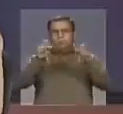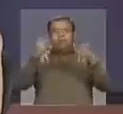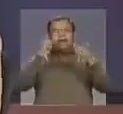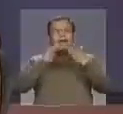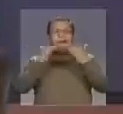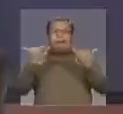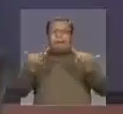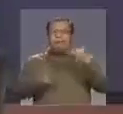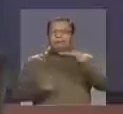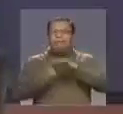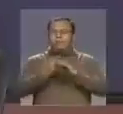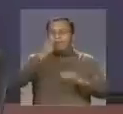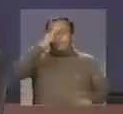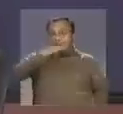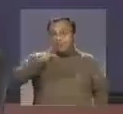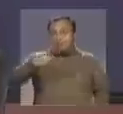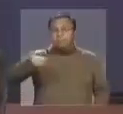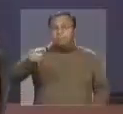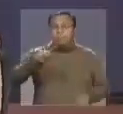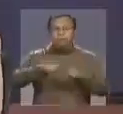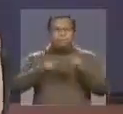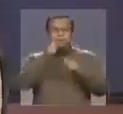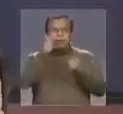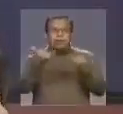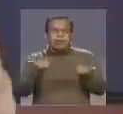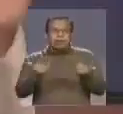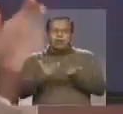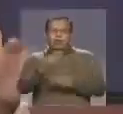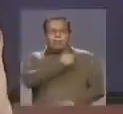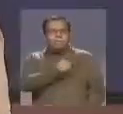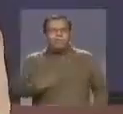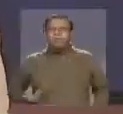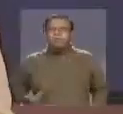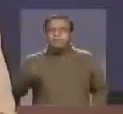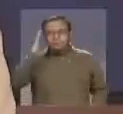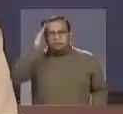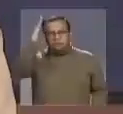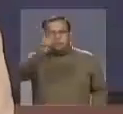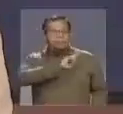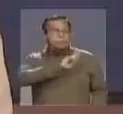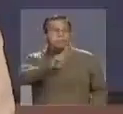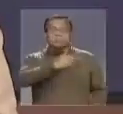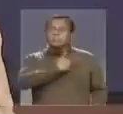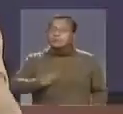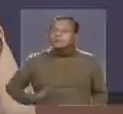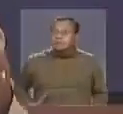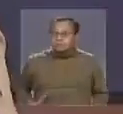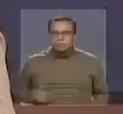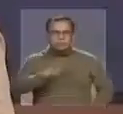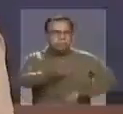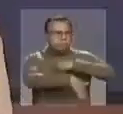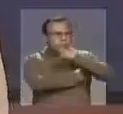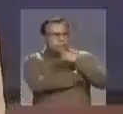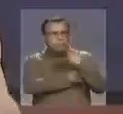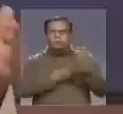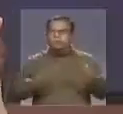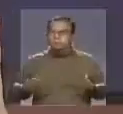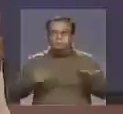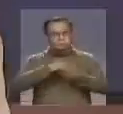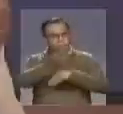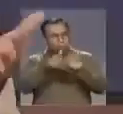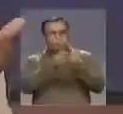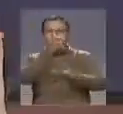de los cuales nacen los hijos que mañana más tarde serán los presidentes, las vicepresidentas, las ministras y